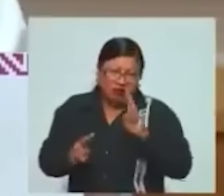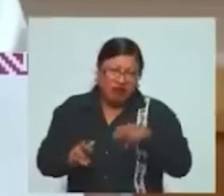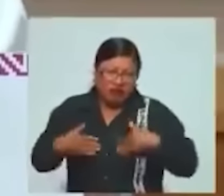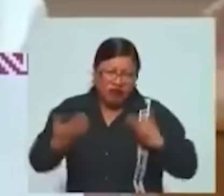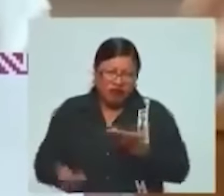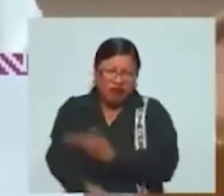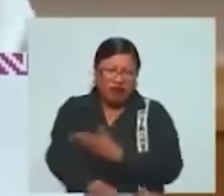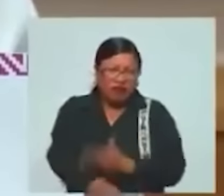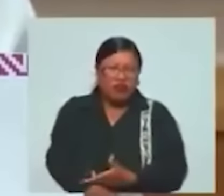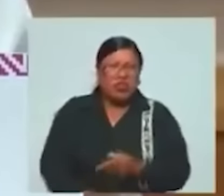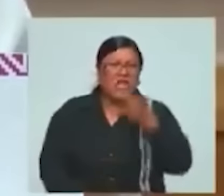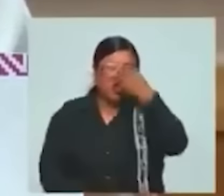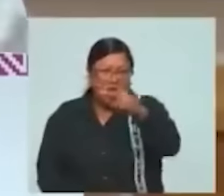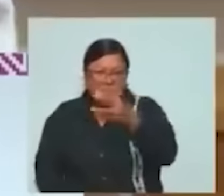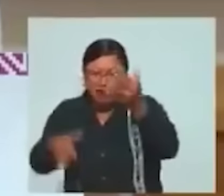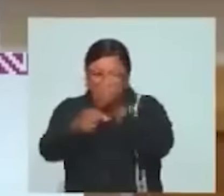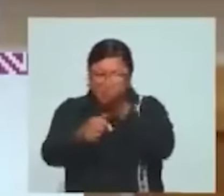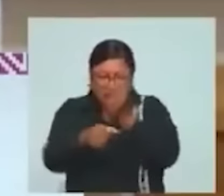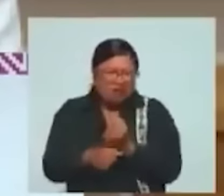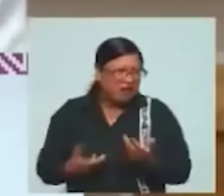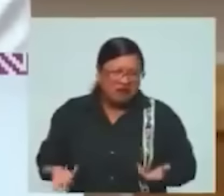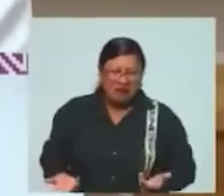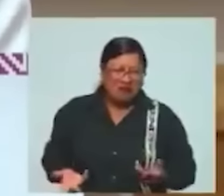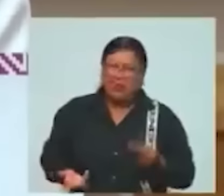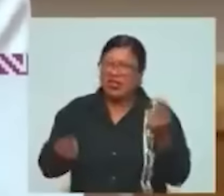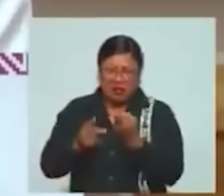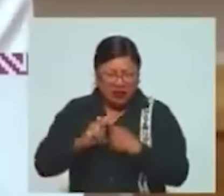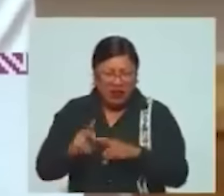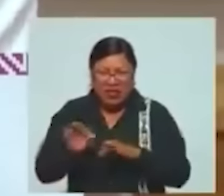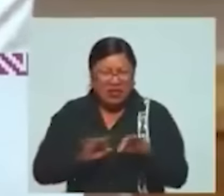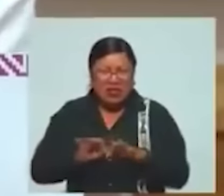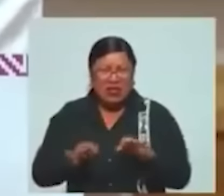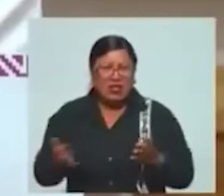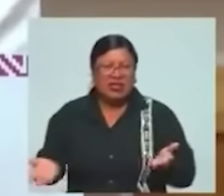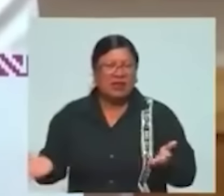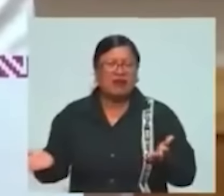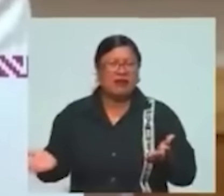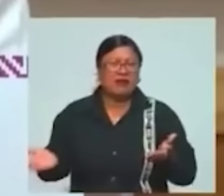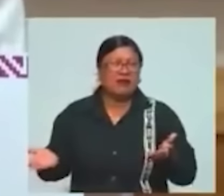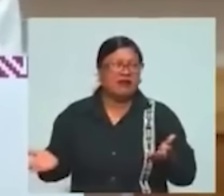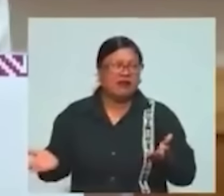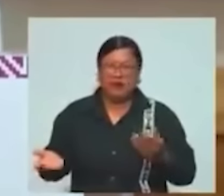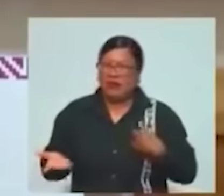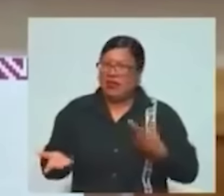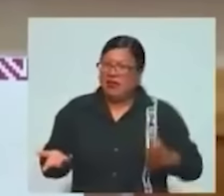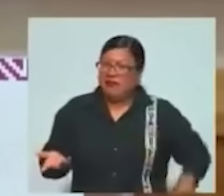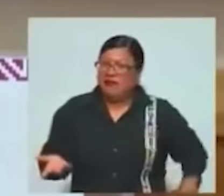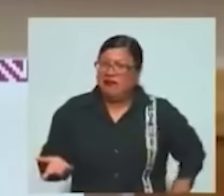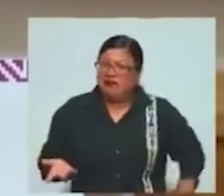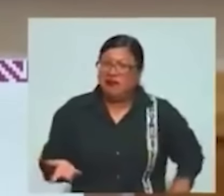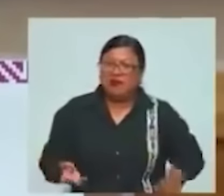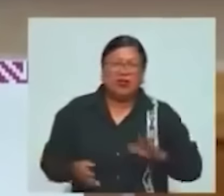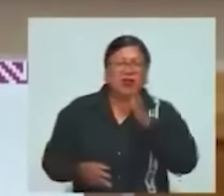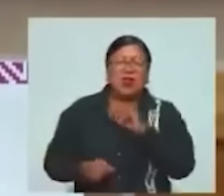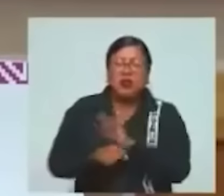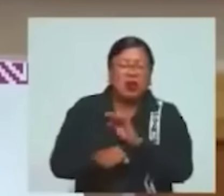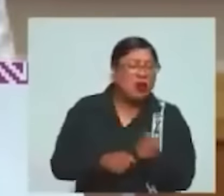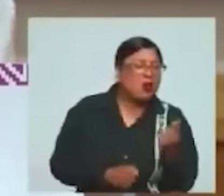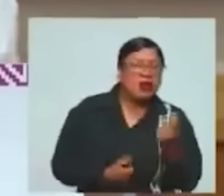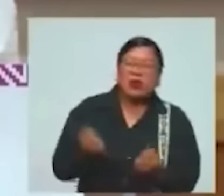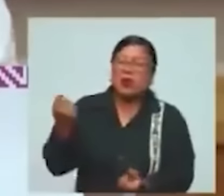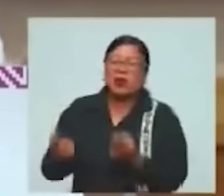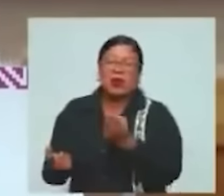decir nombre y apellido, porque tenemos que trabajar, y un gobernante no tiene que ser diplomático para